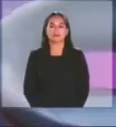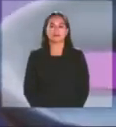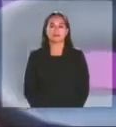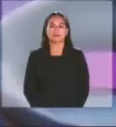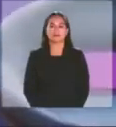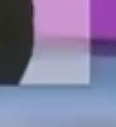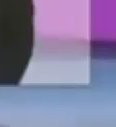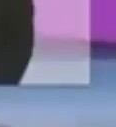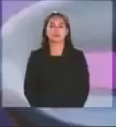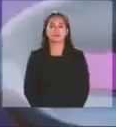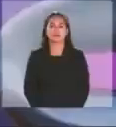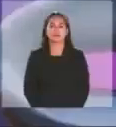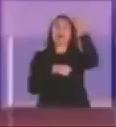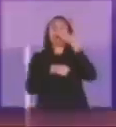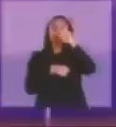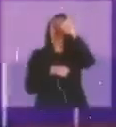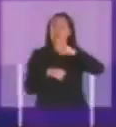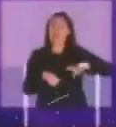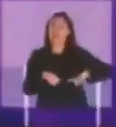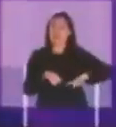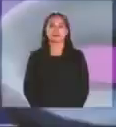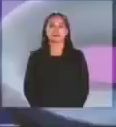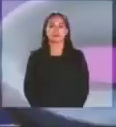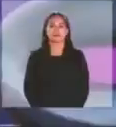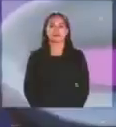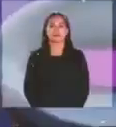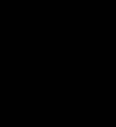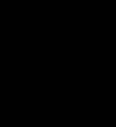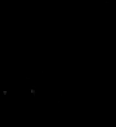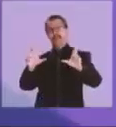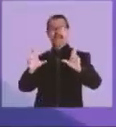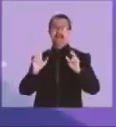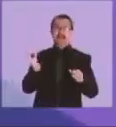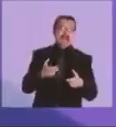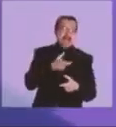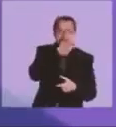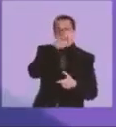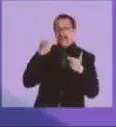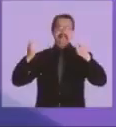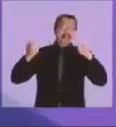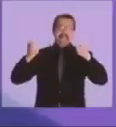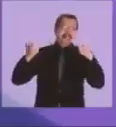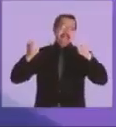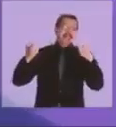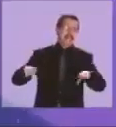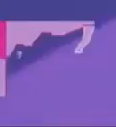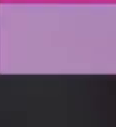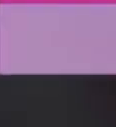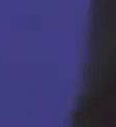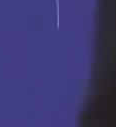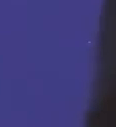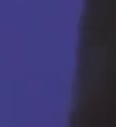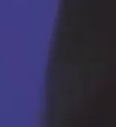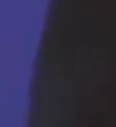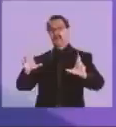enojes. No te enojes. Como dices tú. Ricky Ricky Canarín. Tin, tin, tin, tin,